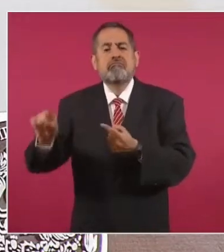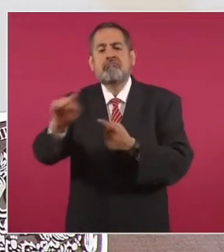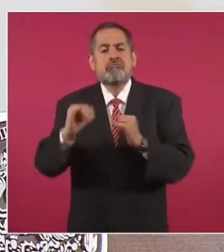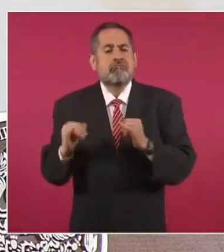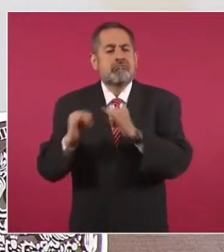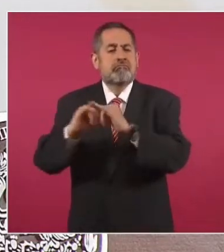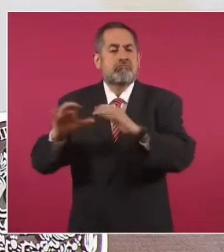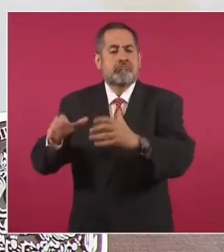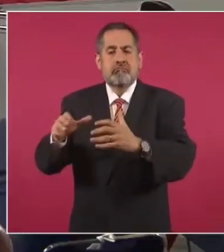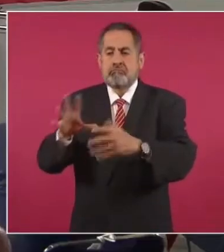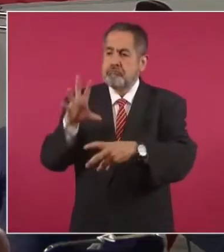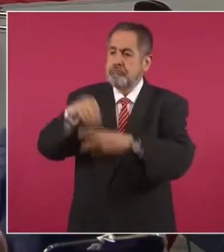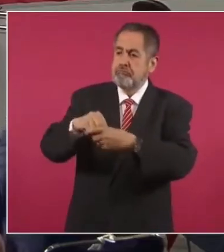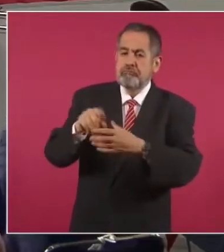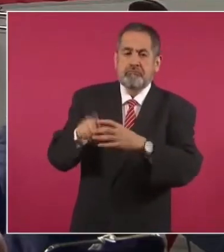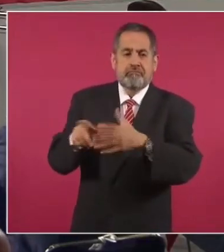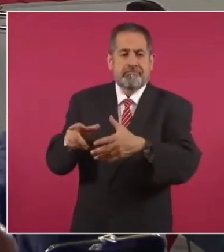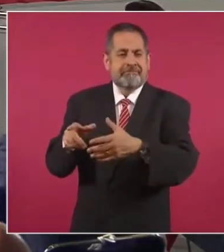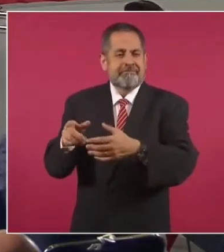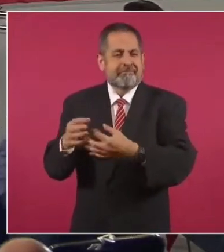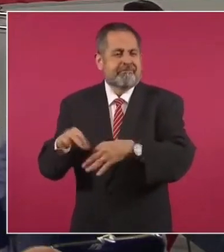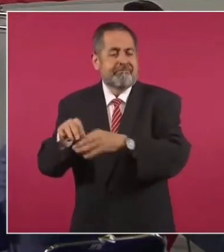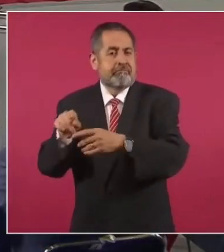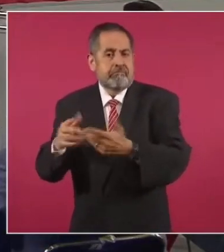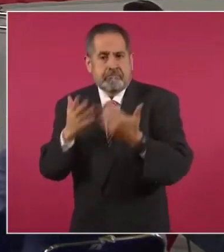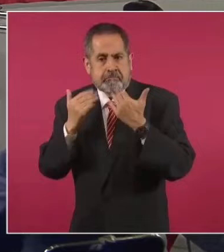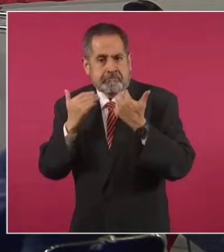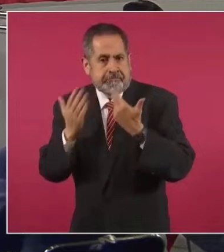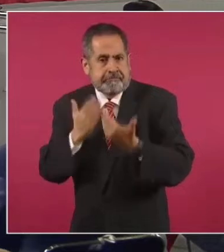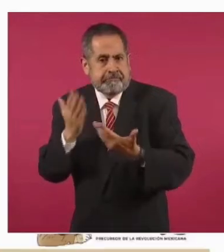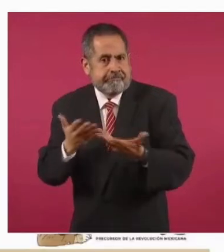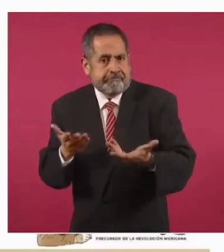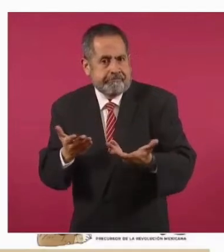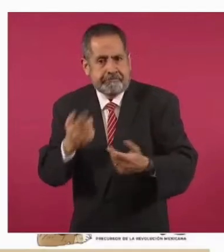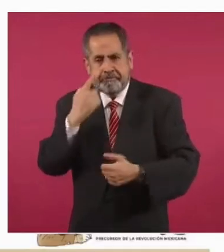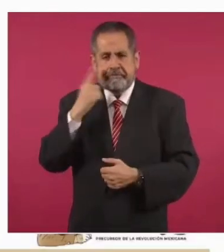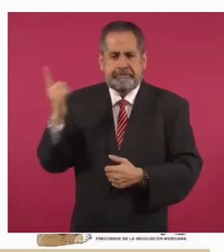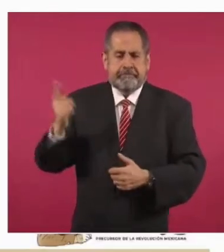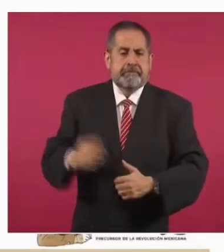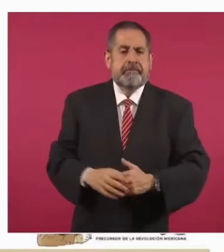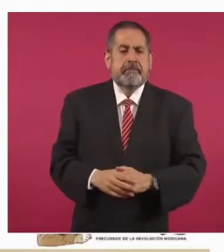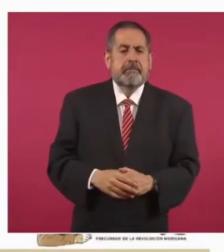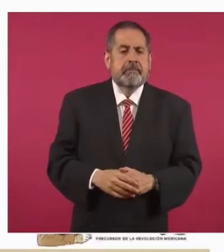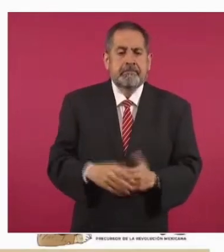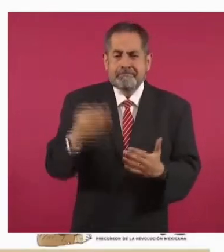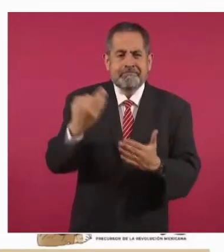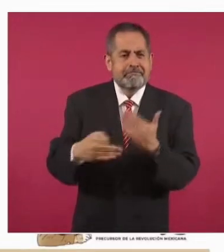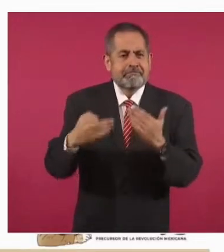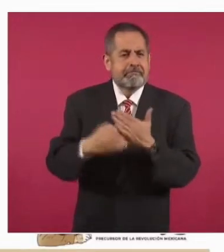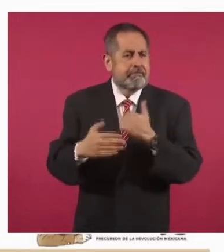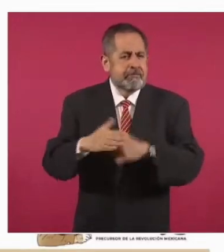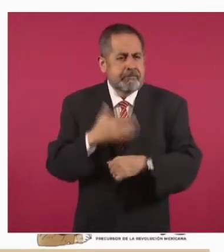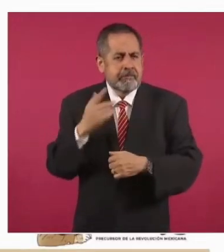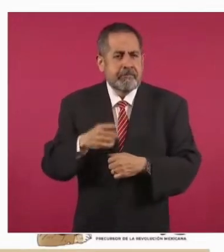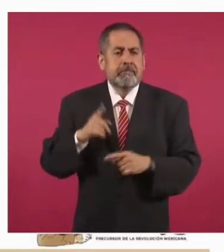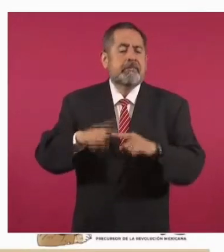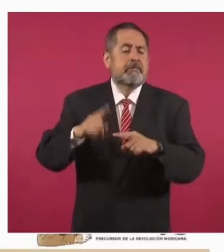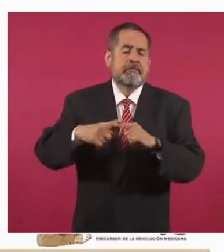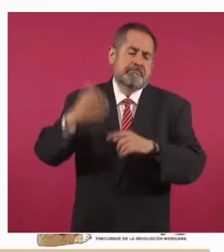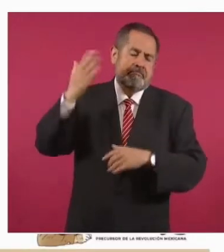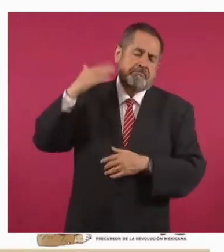forman parte del sistema nacional? Si podemos pasar la siguiente. Este déficit tiene que ver con una decisión que se